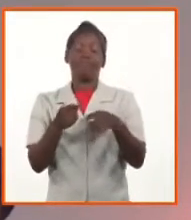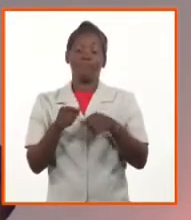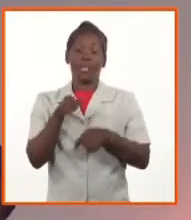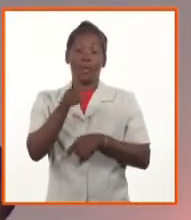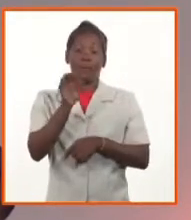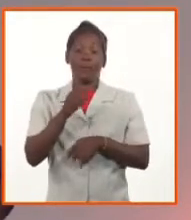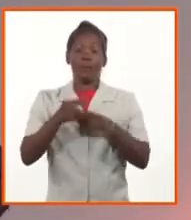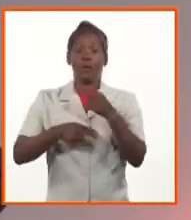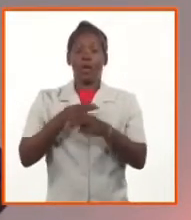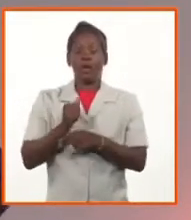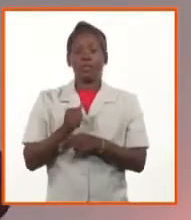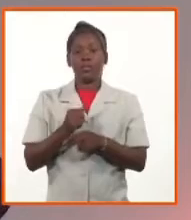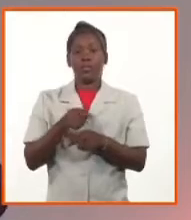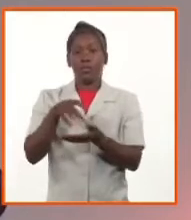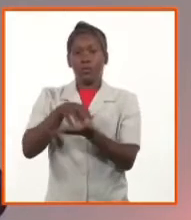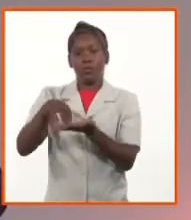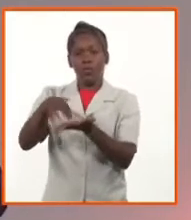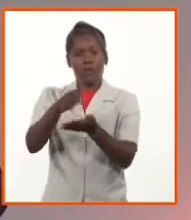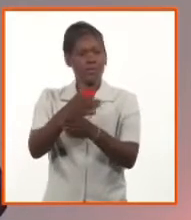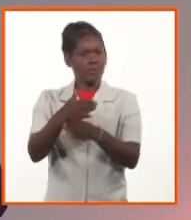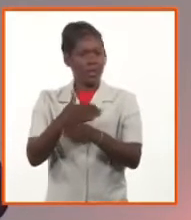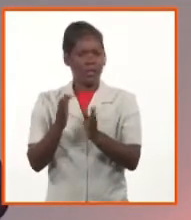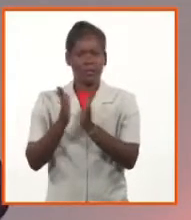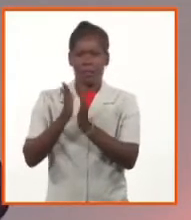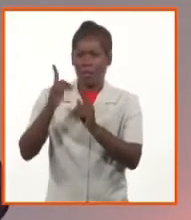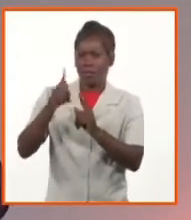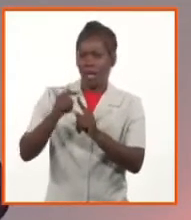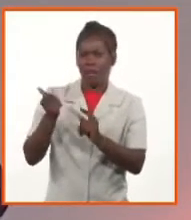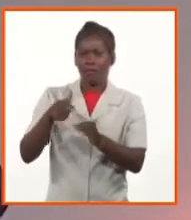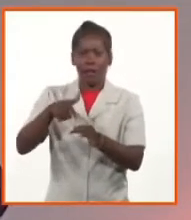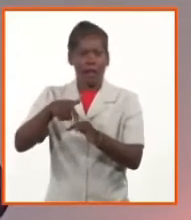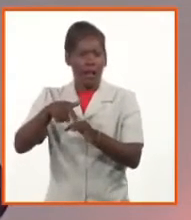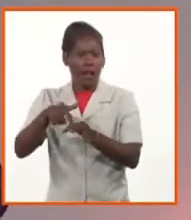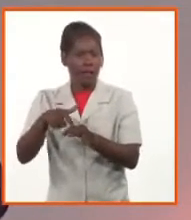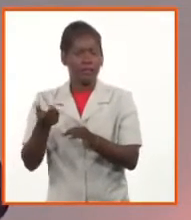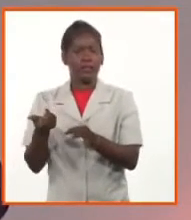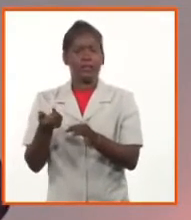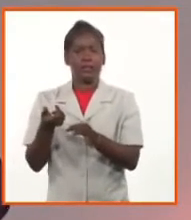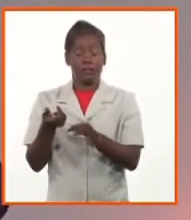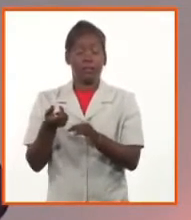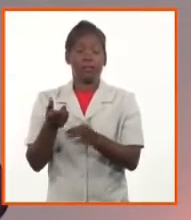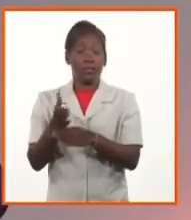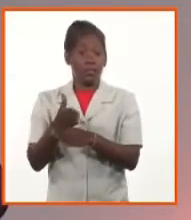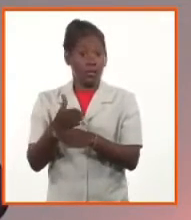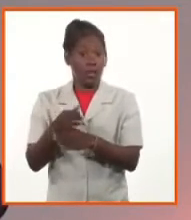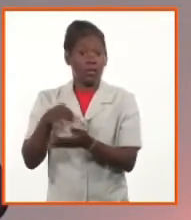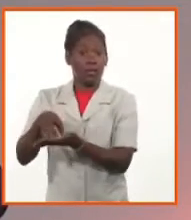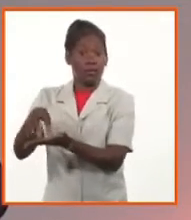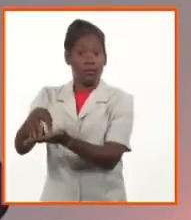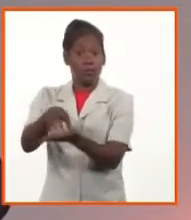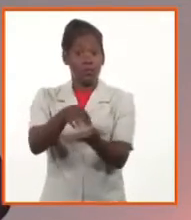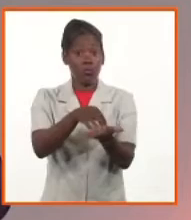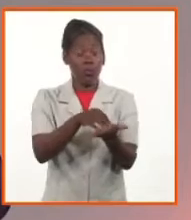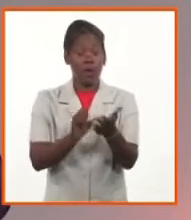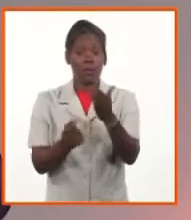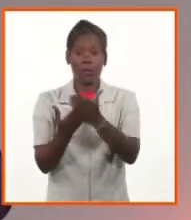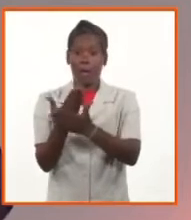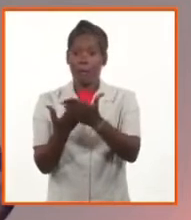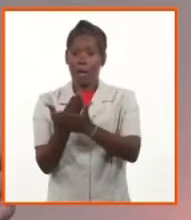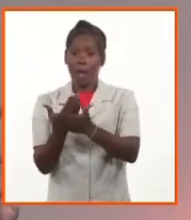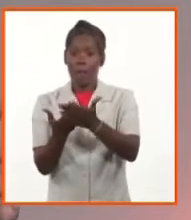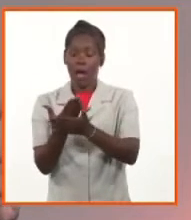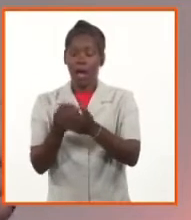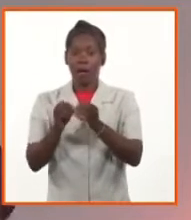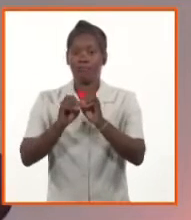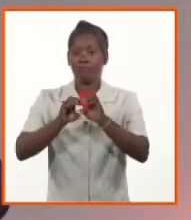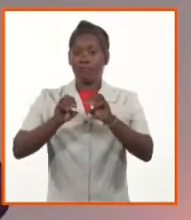Belleza, Aldabón en Matanza, está Áncora en Isla de la Juventud, Reina del Mar en Cienfuegos, Ediciones La Luz en Holguín, precisamente con el propósito de